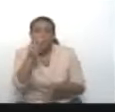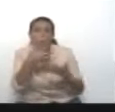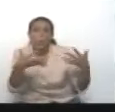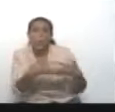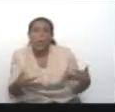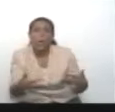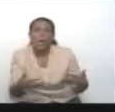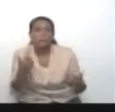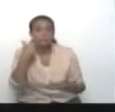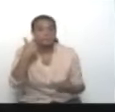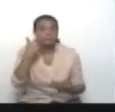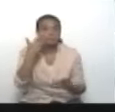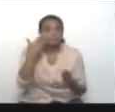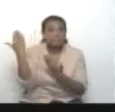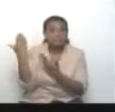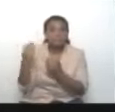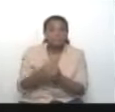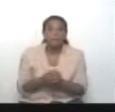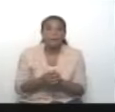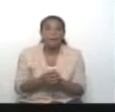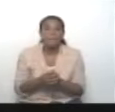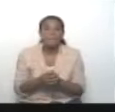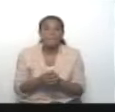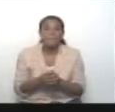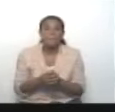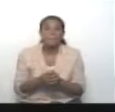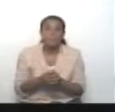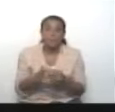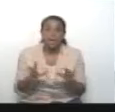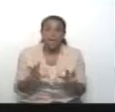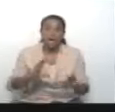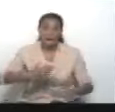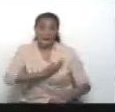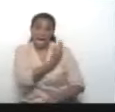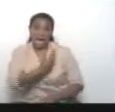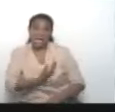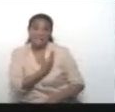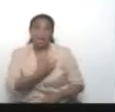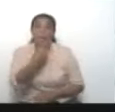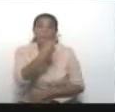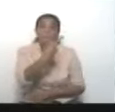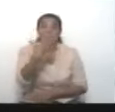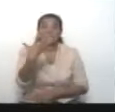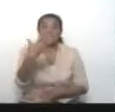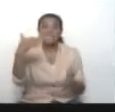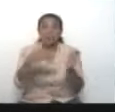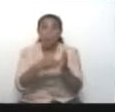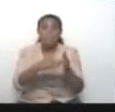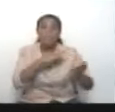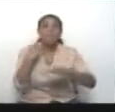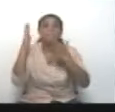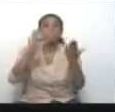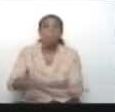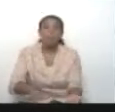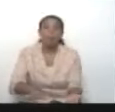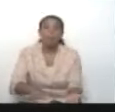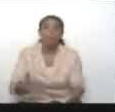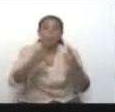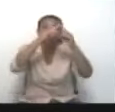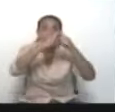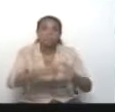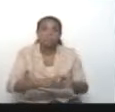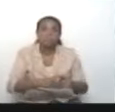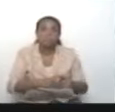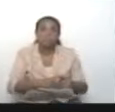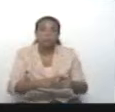Porque semánticamente, mire, señor presidente, cómo titulan. Gaza registra más de 25.000 muertos. Es decir, quizás